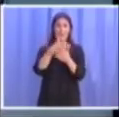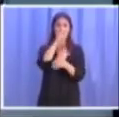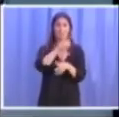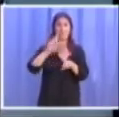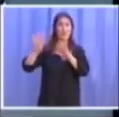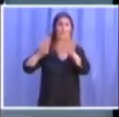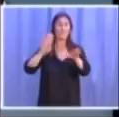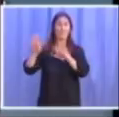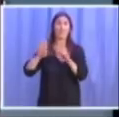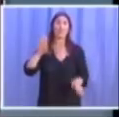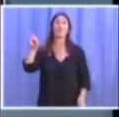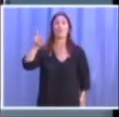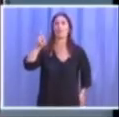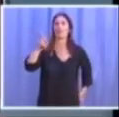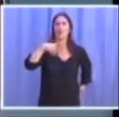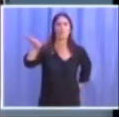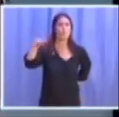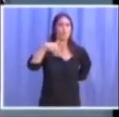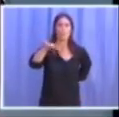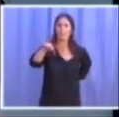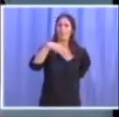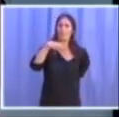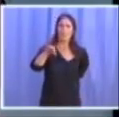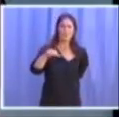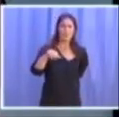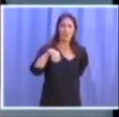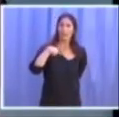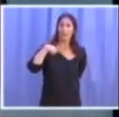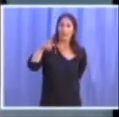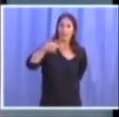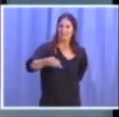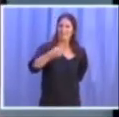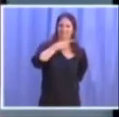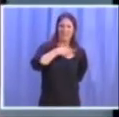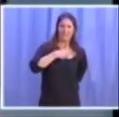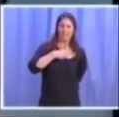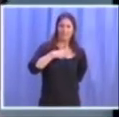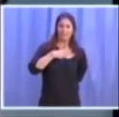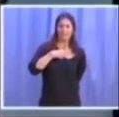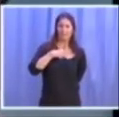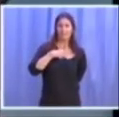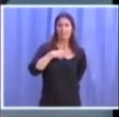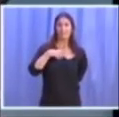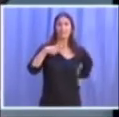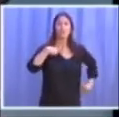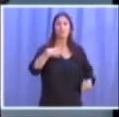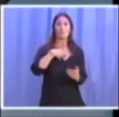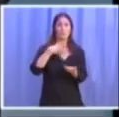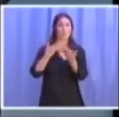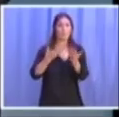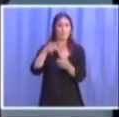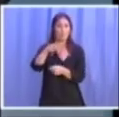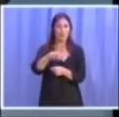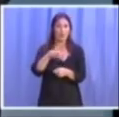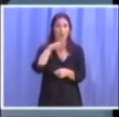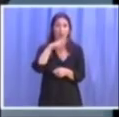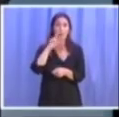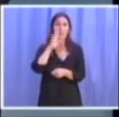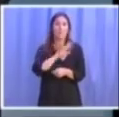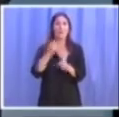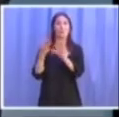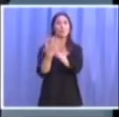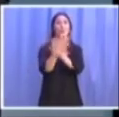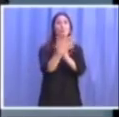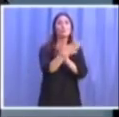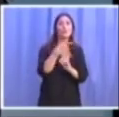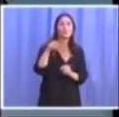tradicional. Hay una subida de los alquileres desorbitada y desde el ayuntamiento no se está haciendo nada por atajar esto. Ahora parece que hay un consenso en